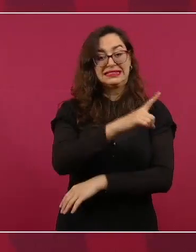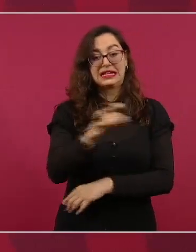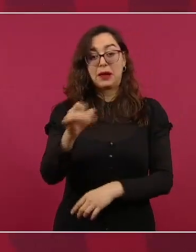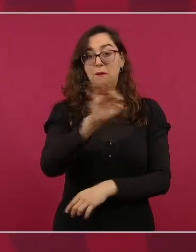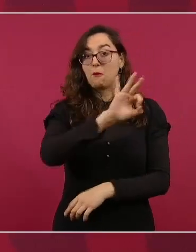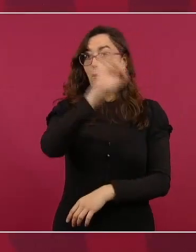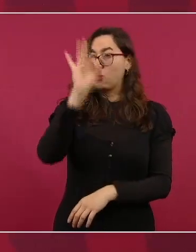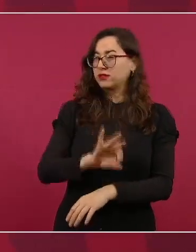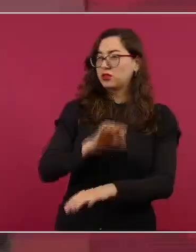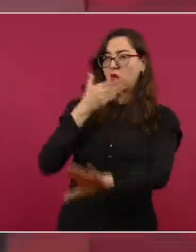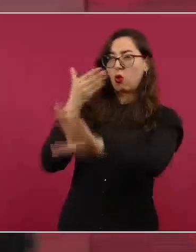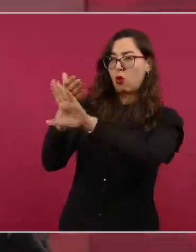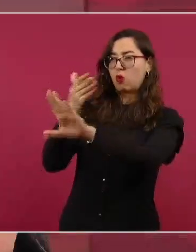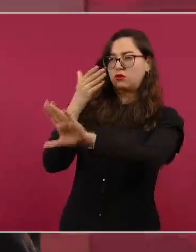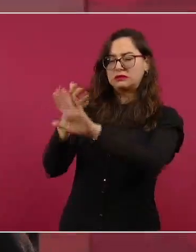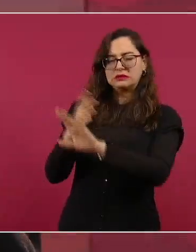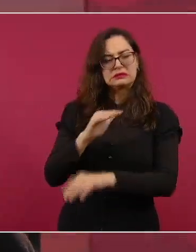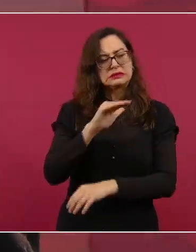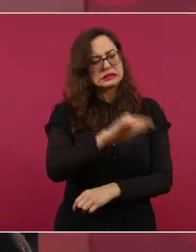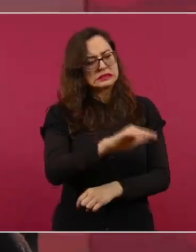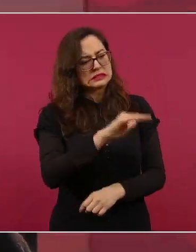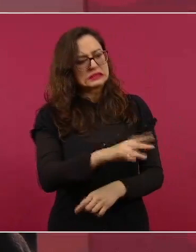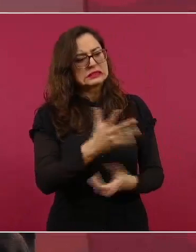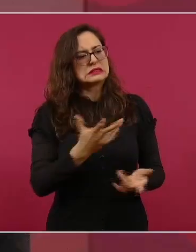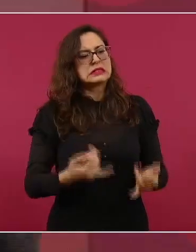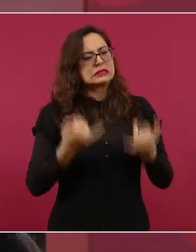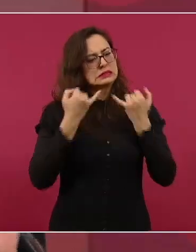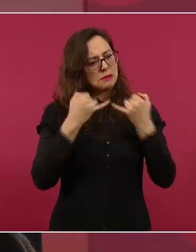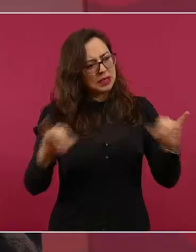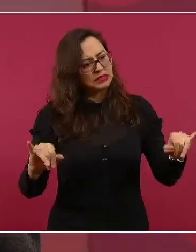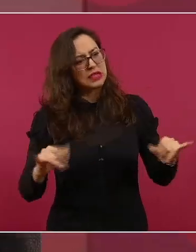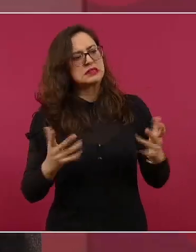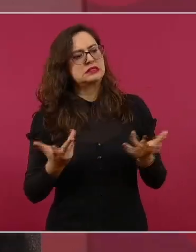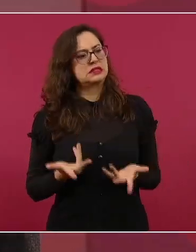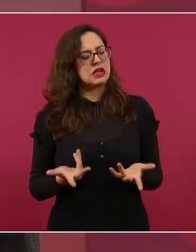No actúan con independencia real,